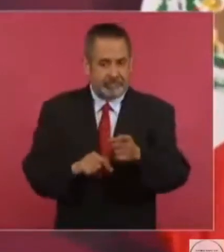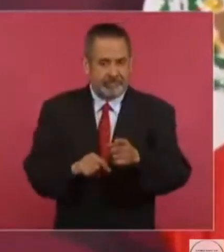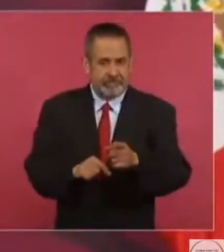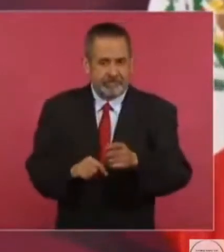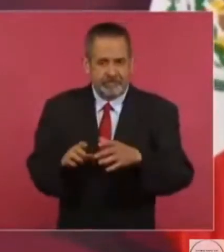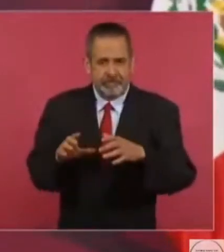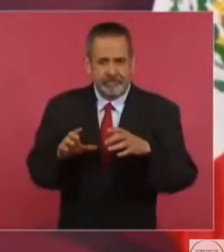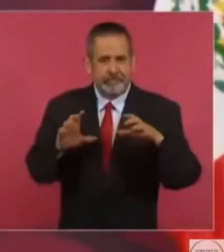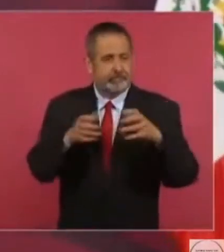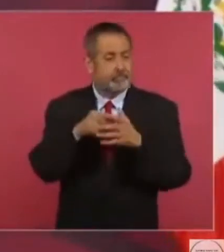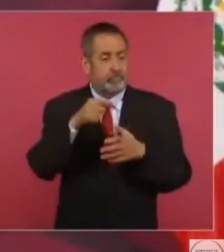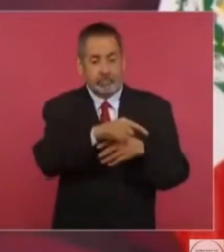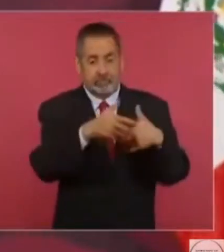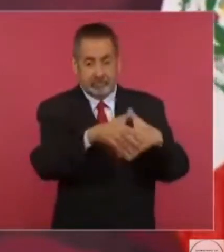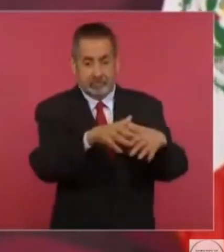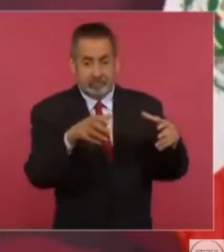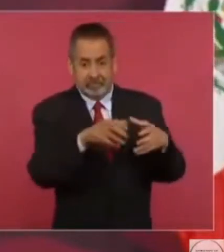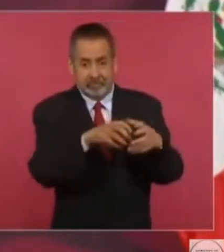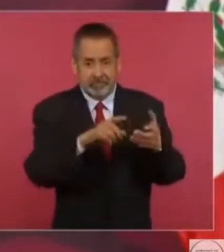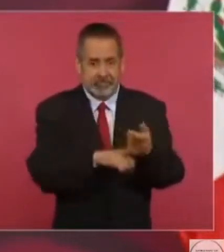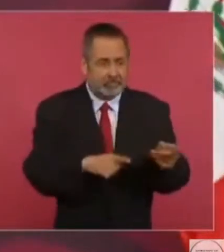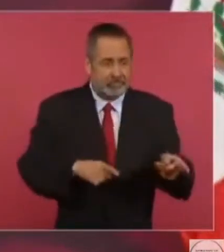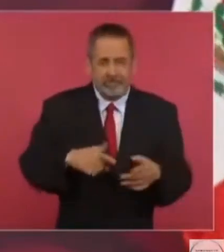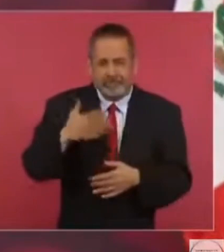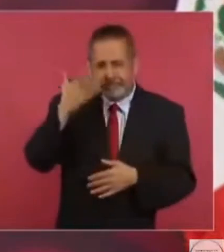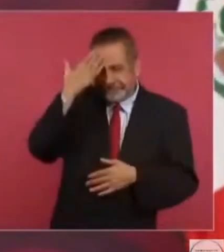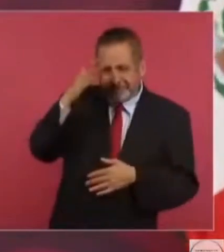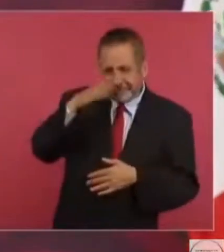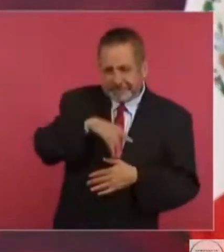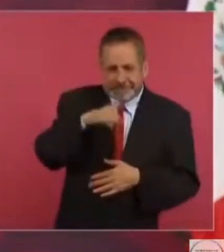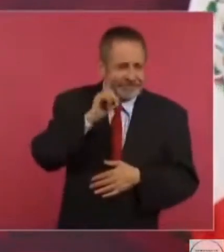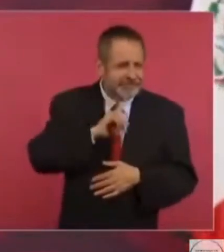del bloque conservador, pues una señora, ¿no?